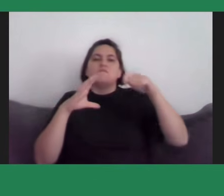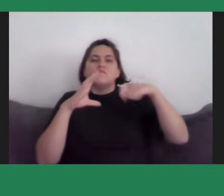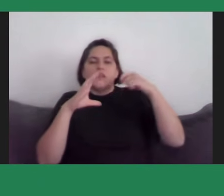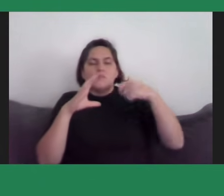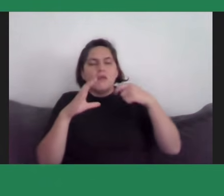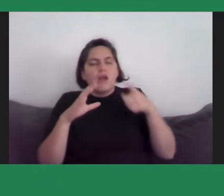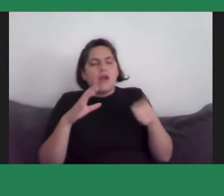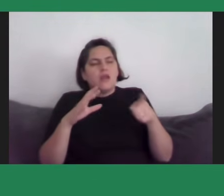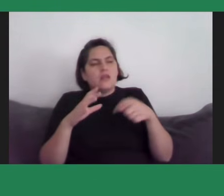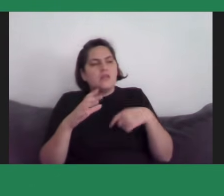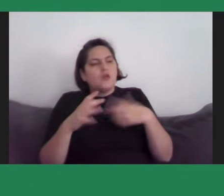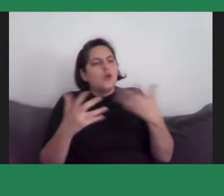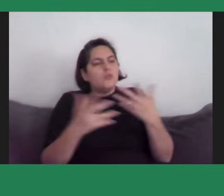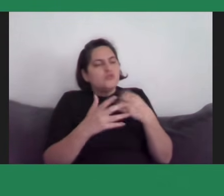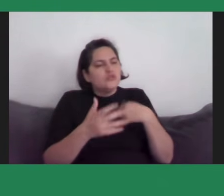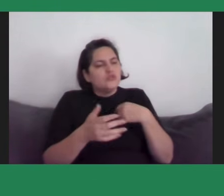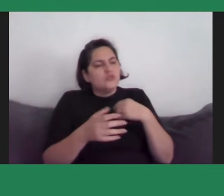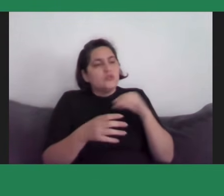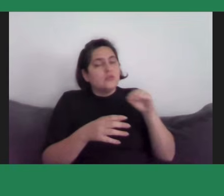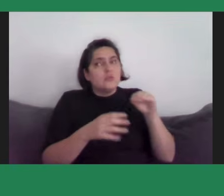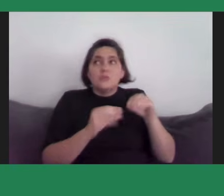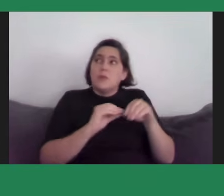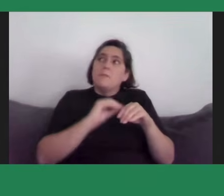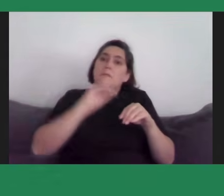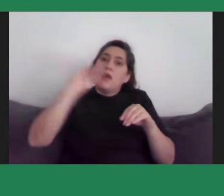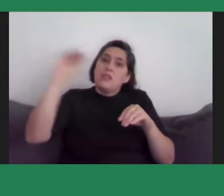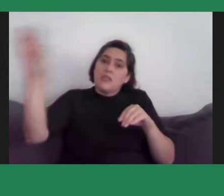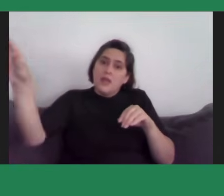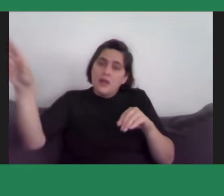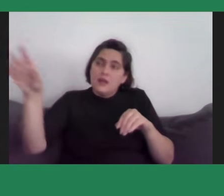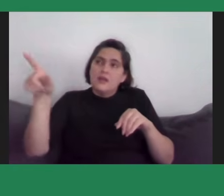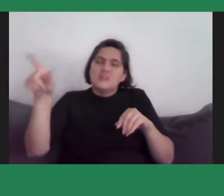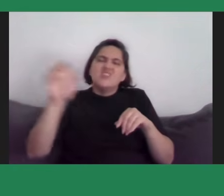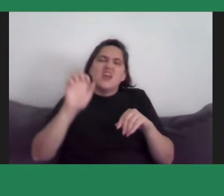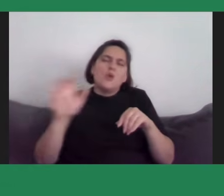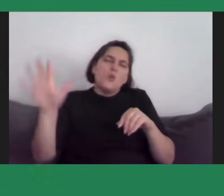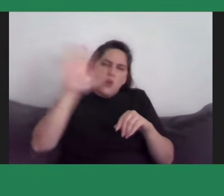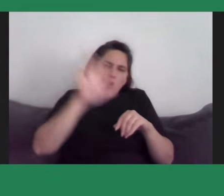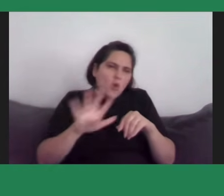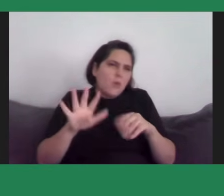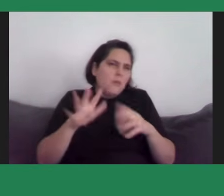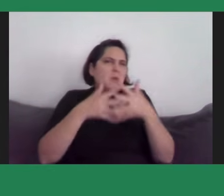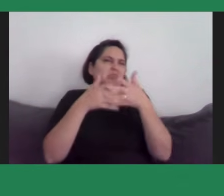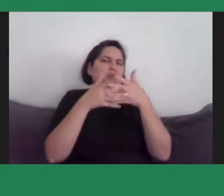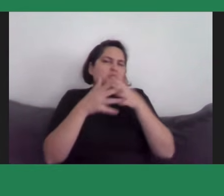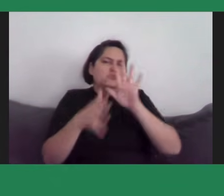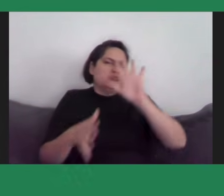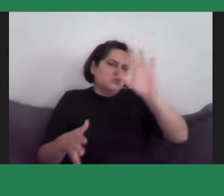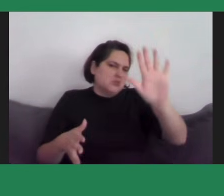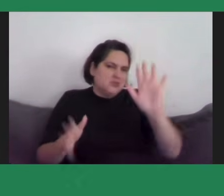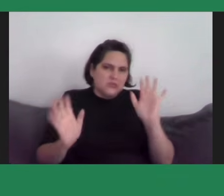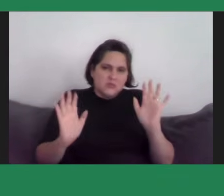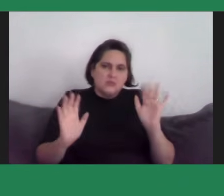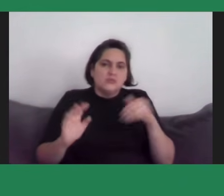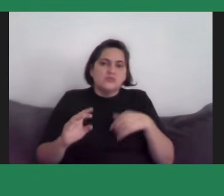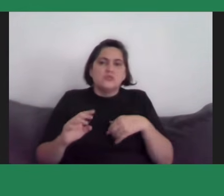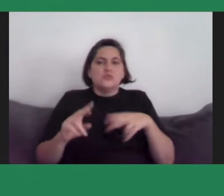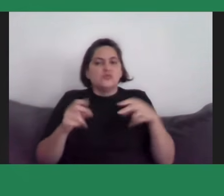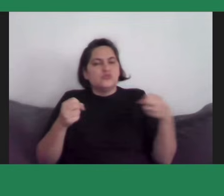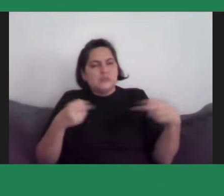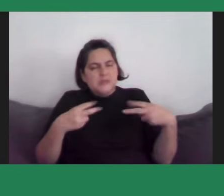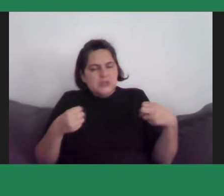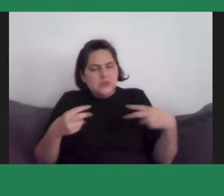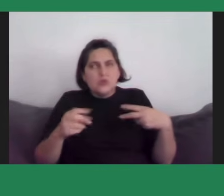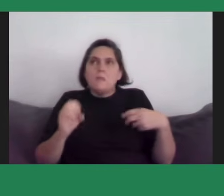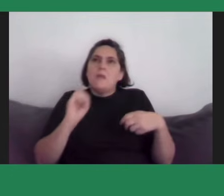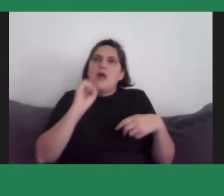y que después lo manda al centro europeo o americano con los subtítulos en inglés, etcétera, etcétera, y